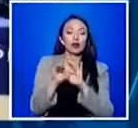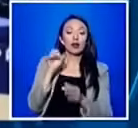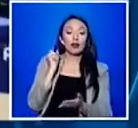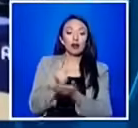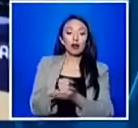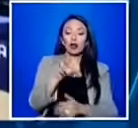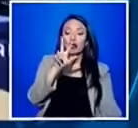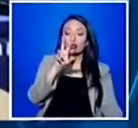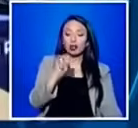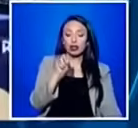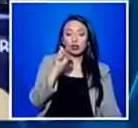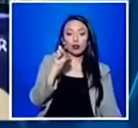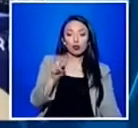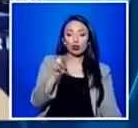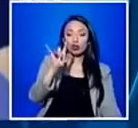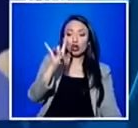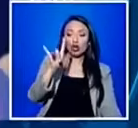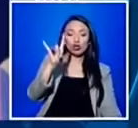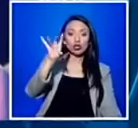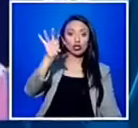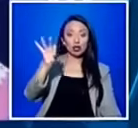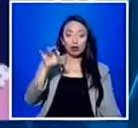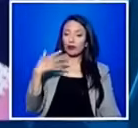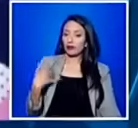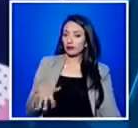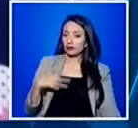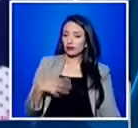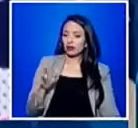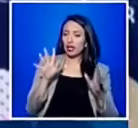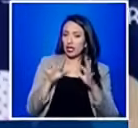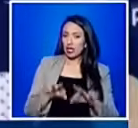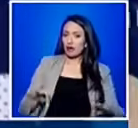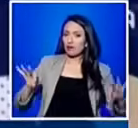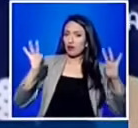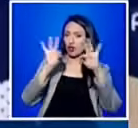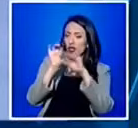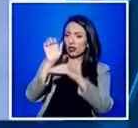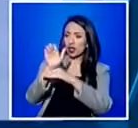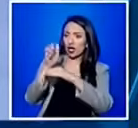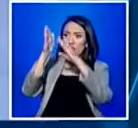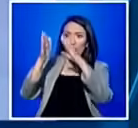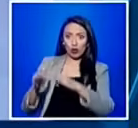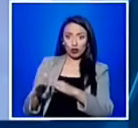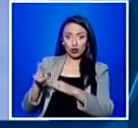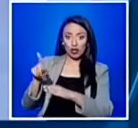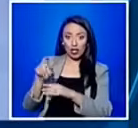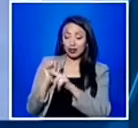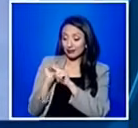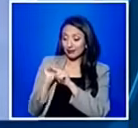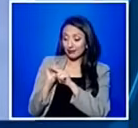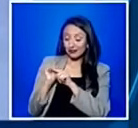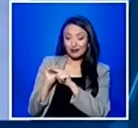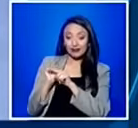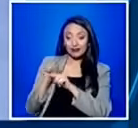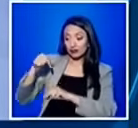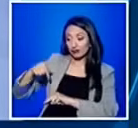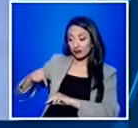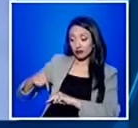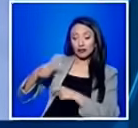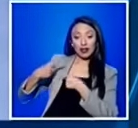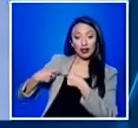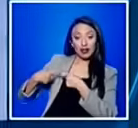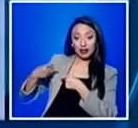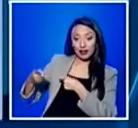de 30.89 metros. Una destacadísima actuación de la tricolor que se prepara en la pista de los Chasquis